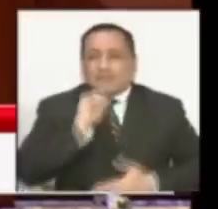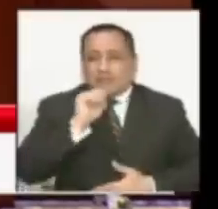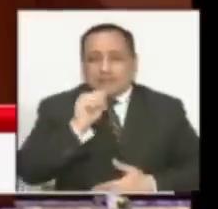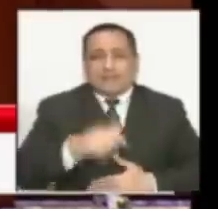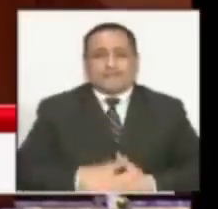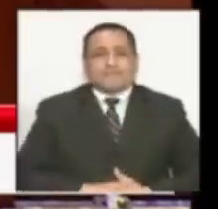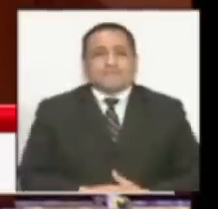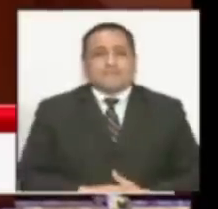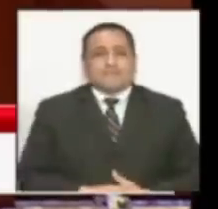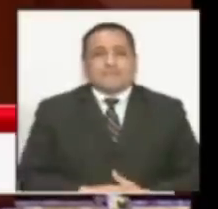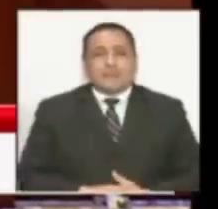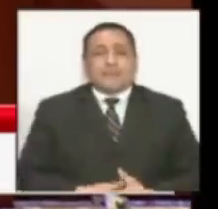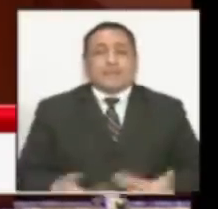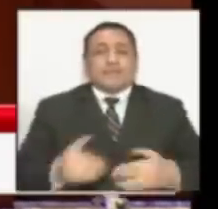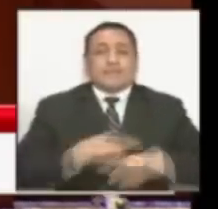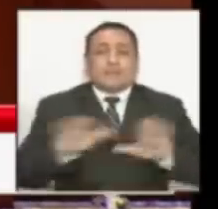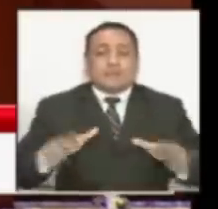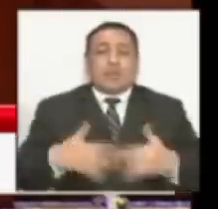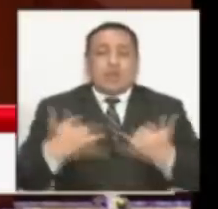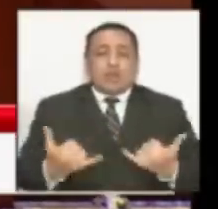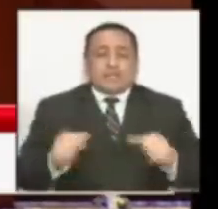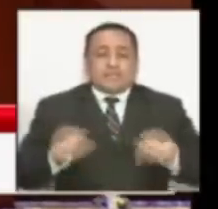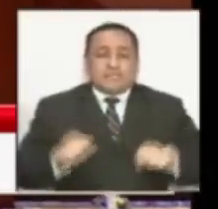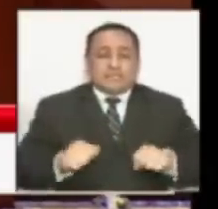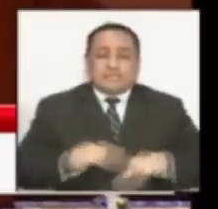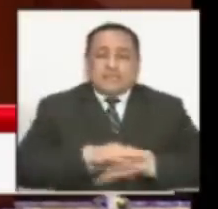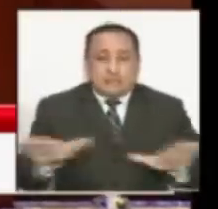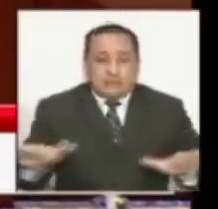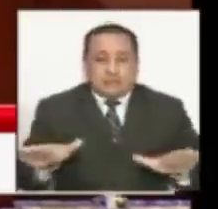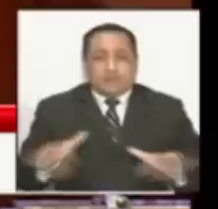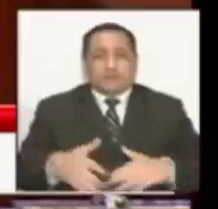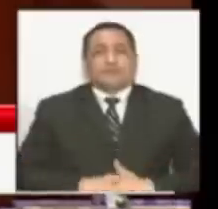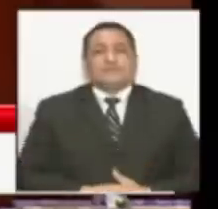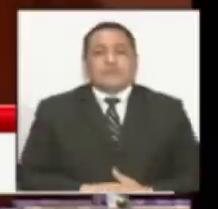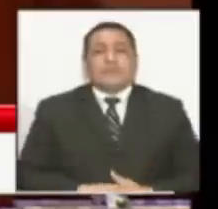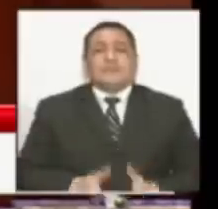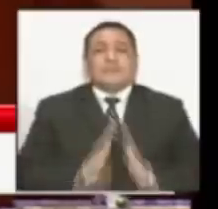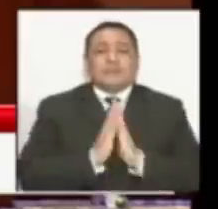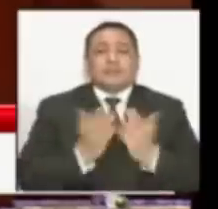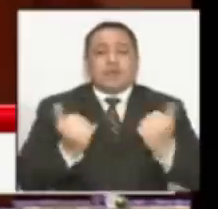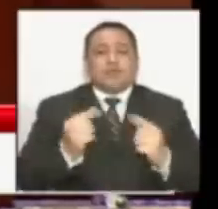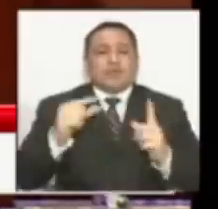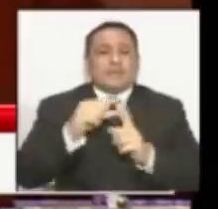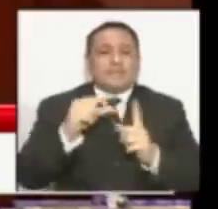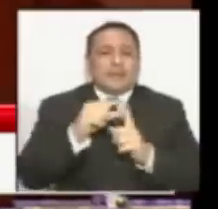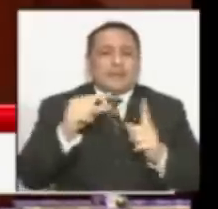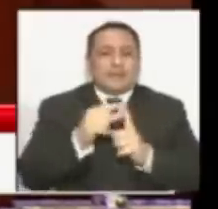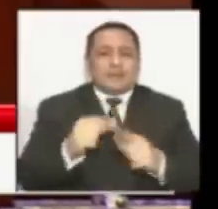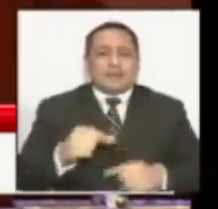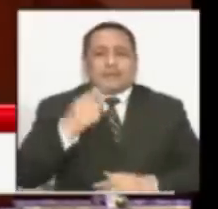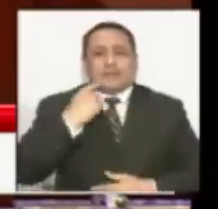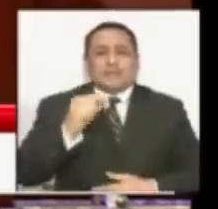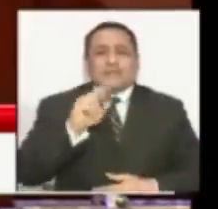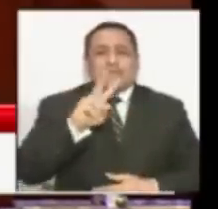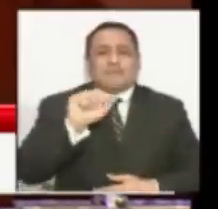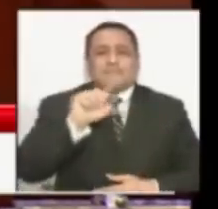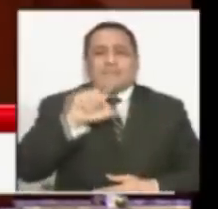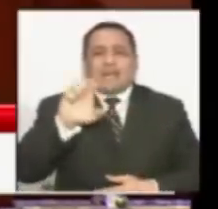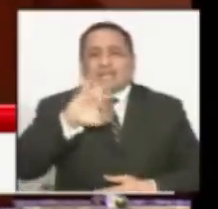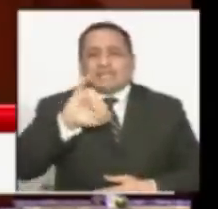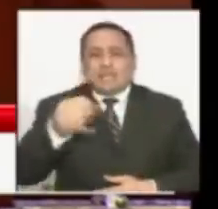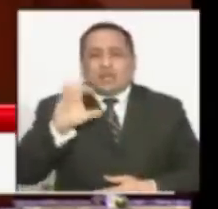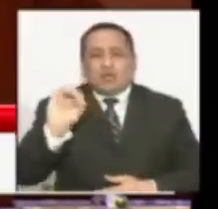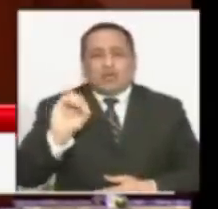quedan. Y termino ahora, sí, queridos amigos, citando unas palabras de César Vallejo,